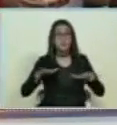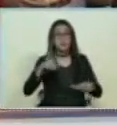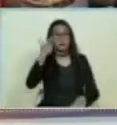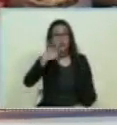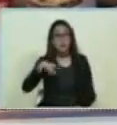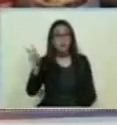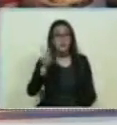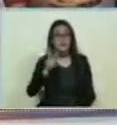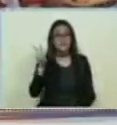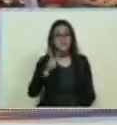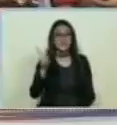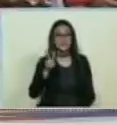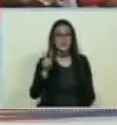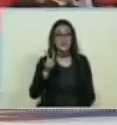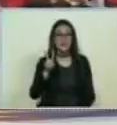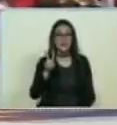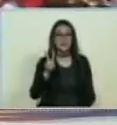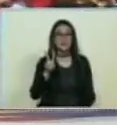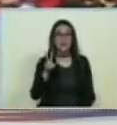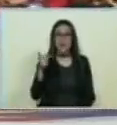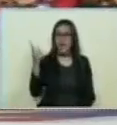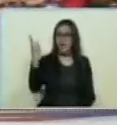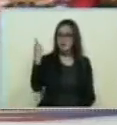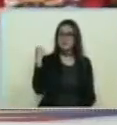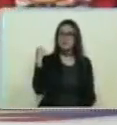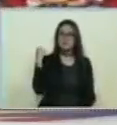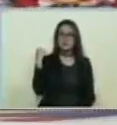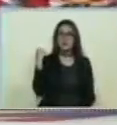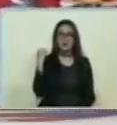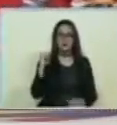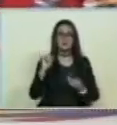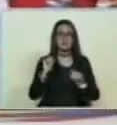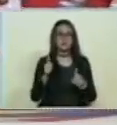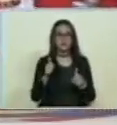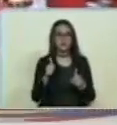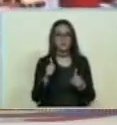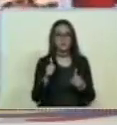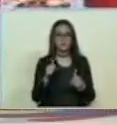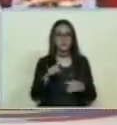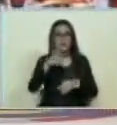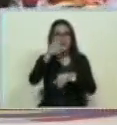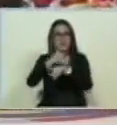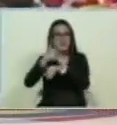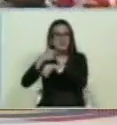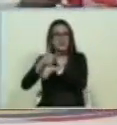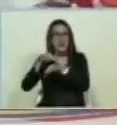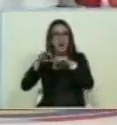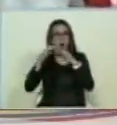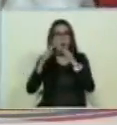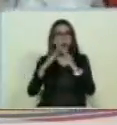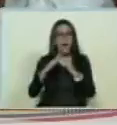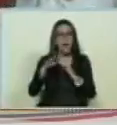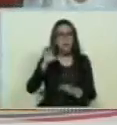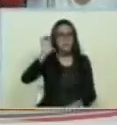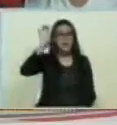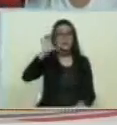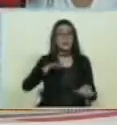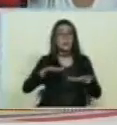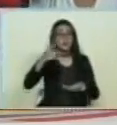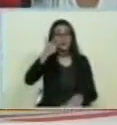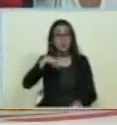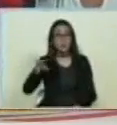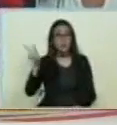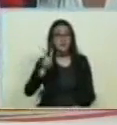Somos Venezuela. Durante el día de ayer estuvimos primero con las jefas de hogares de la patria, con el movimiento Somos